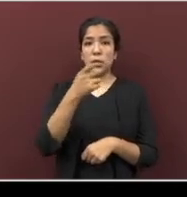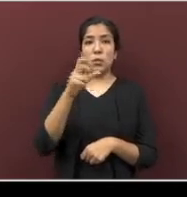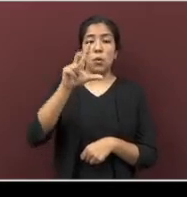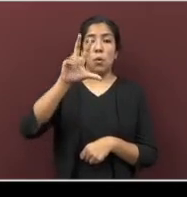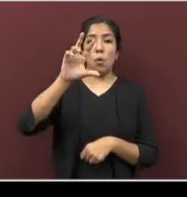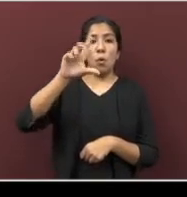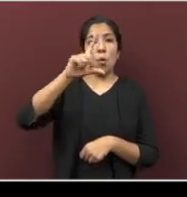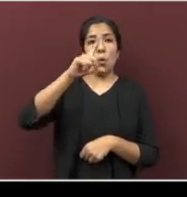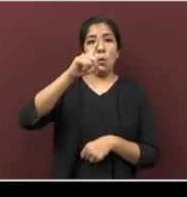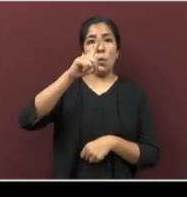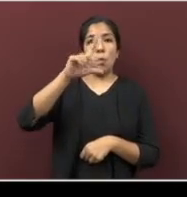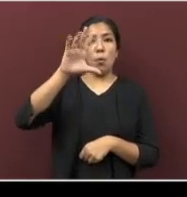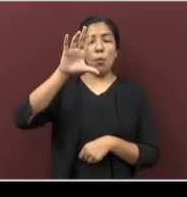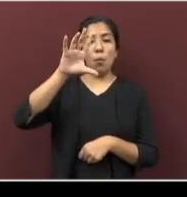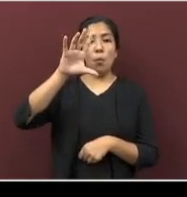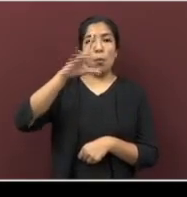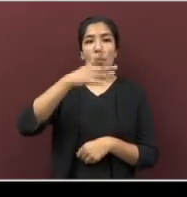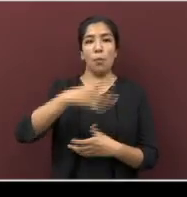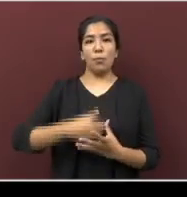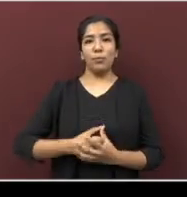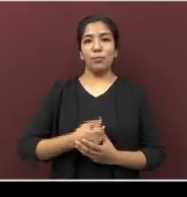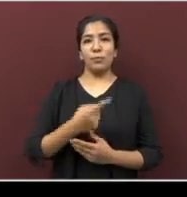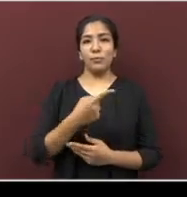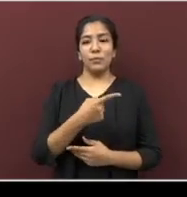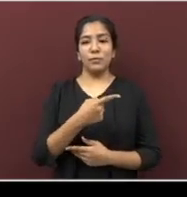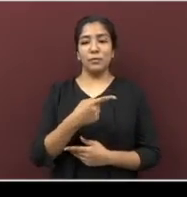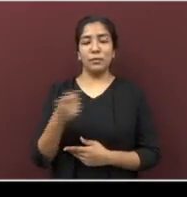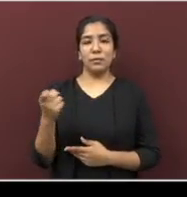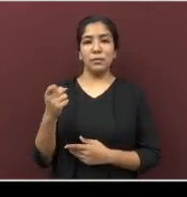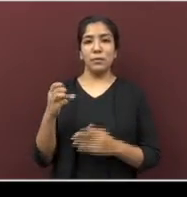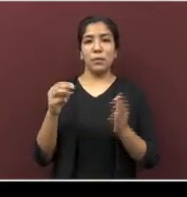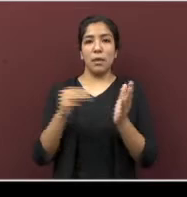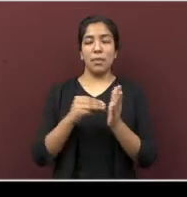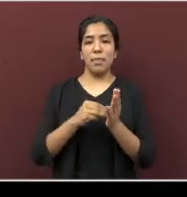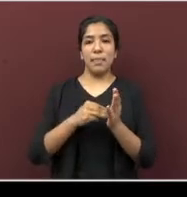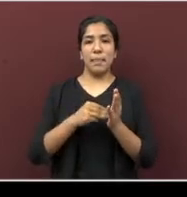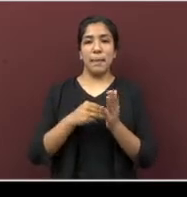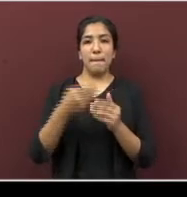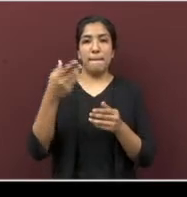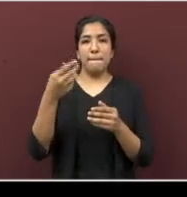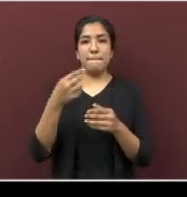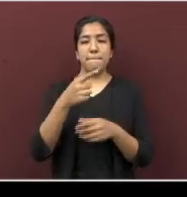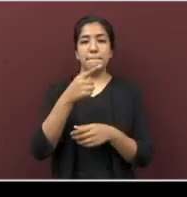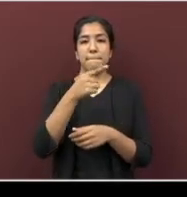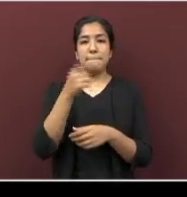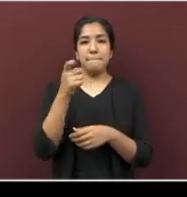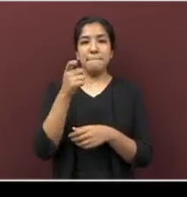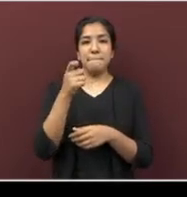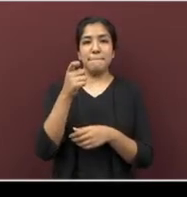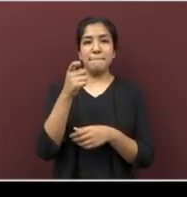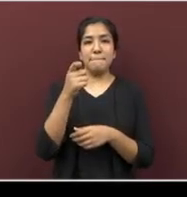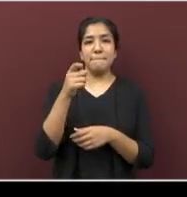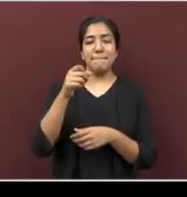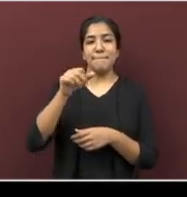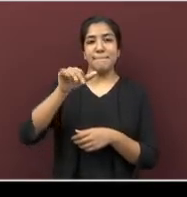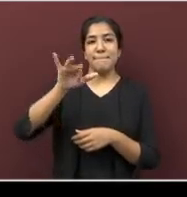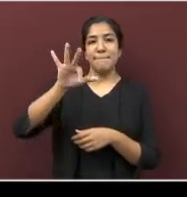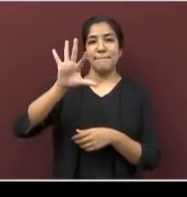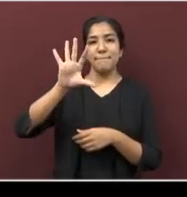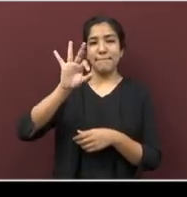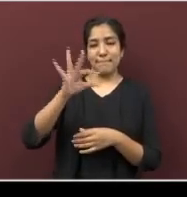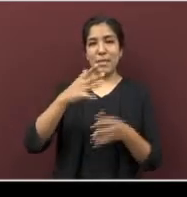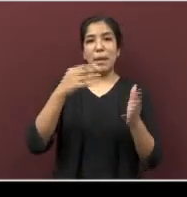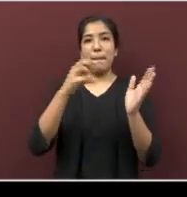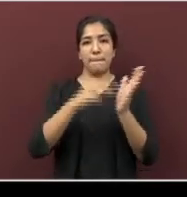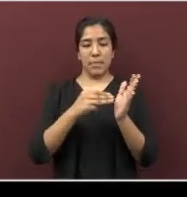pacientes con diagnóstico probable de kobe 19 atendidos en el estado con resultado negativo 71